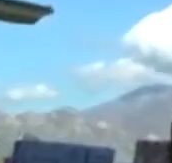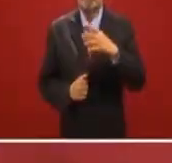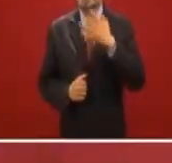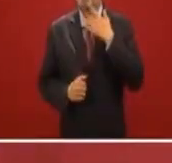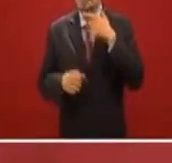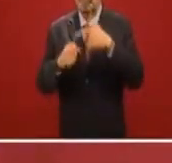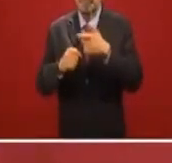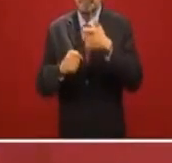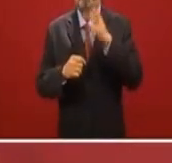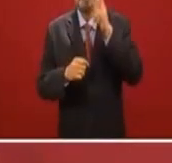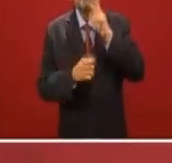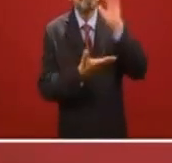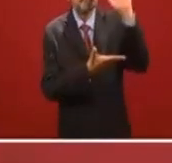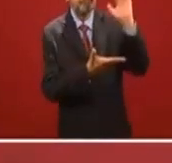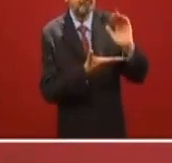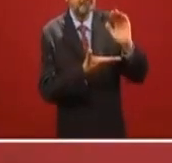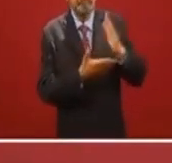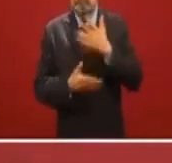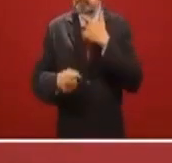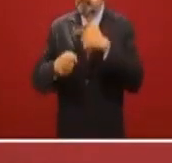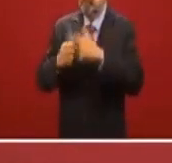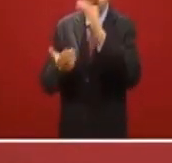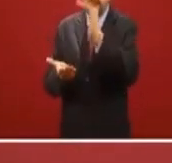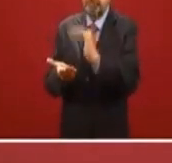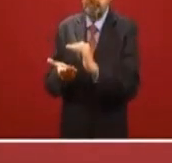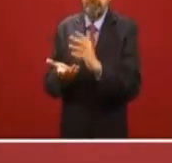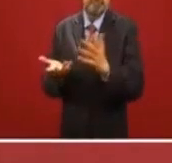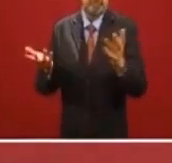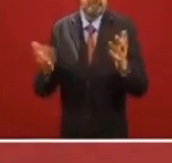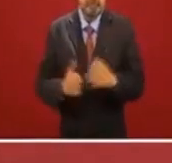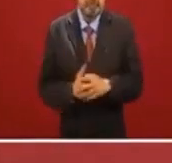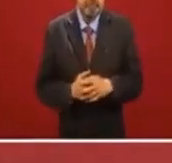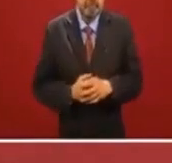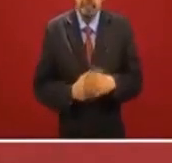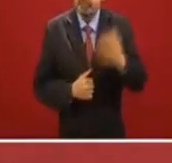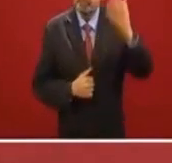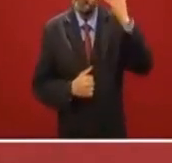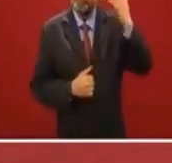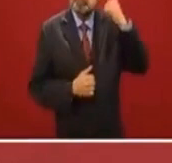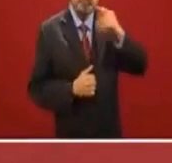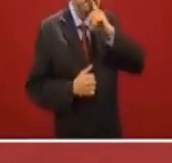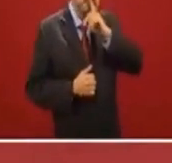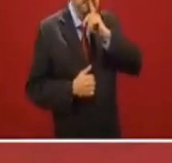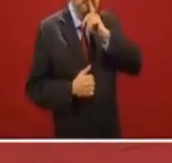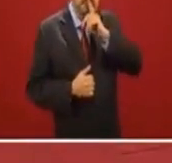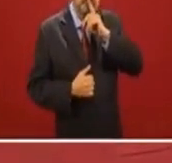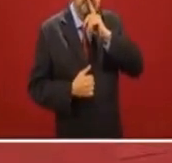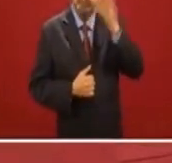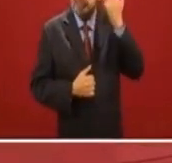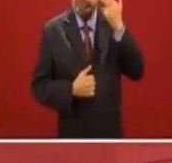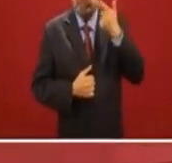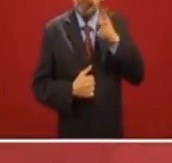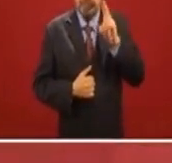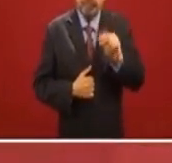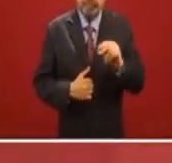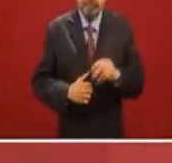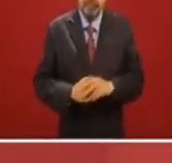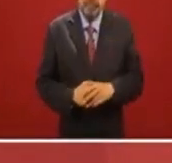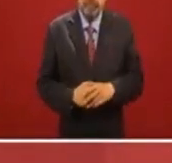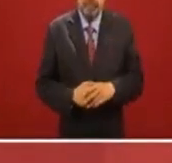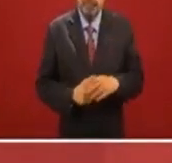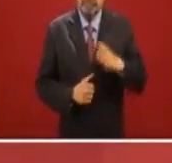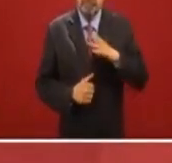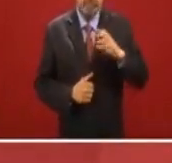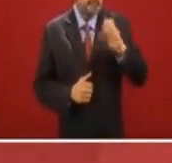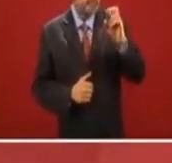mayores con lo que se usarán 40 mil millones de pesos mencionó que donde es más difícil es con la dispersión de los bancos donde